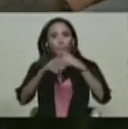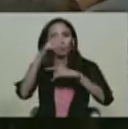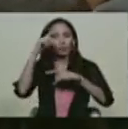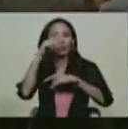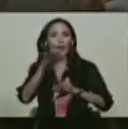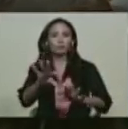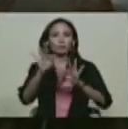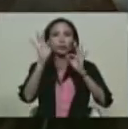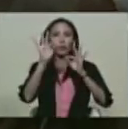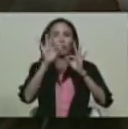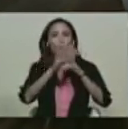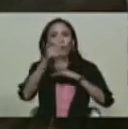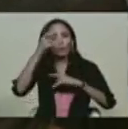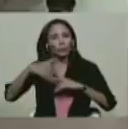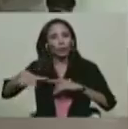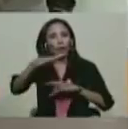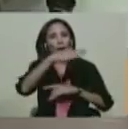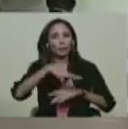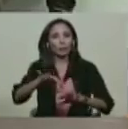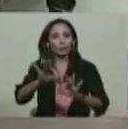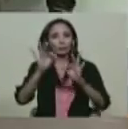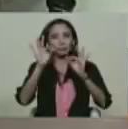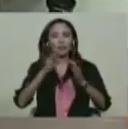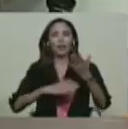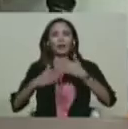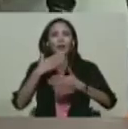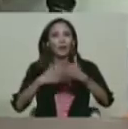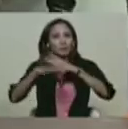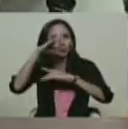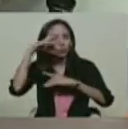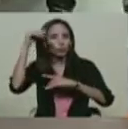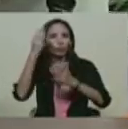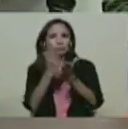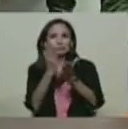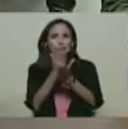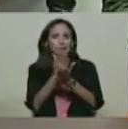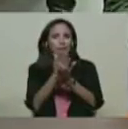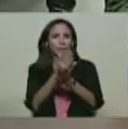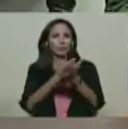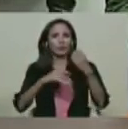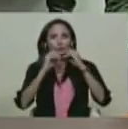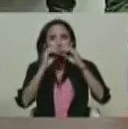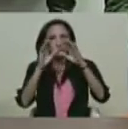Nacional Constituyente. Gracias, Dios Santo. Gracias, pueblo santo.